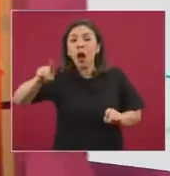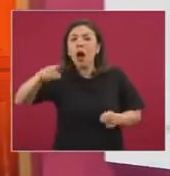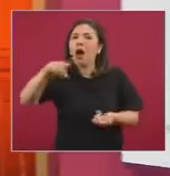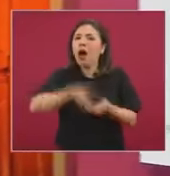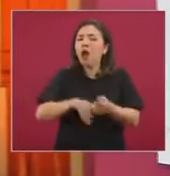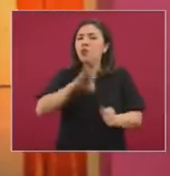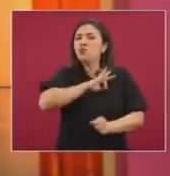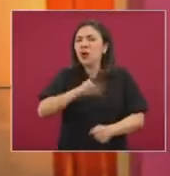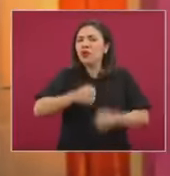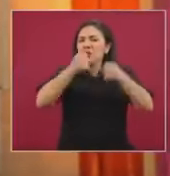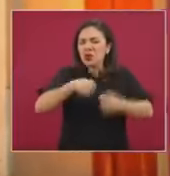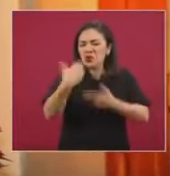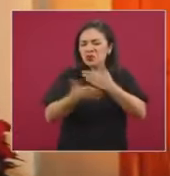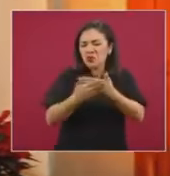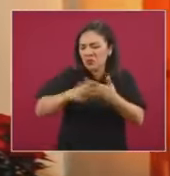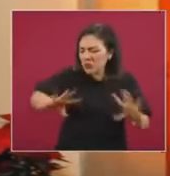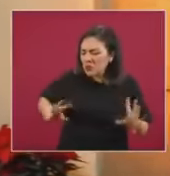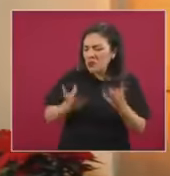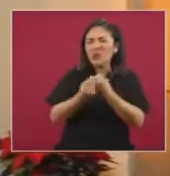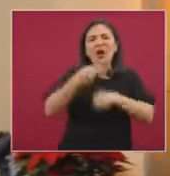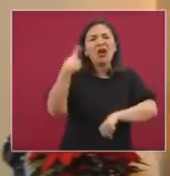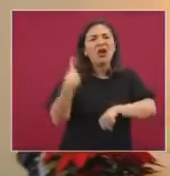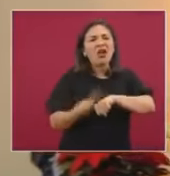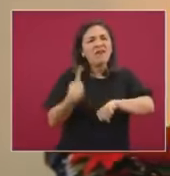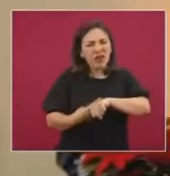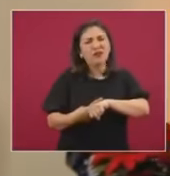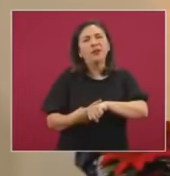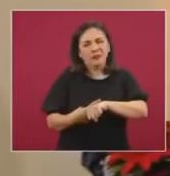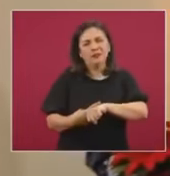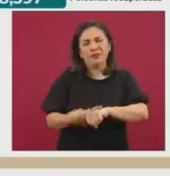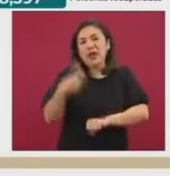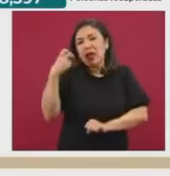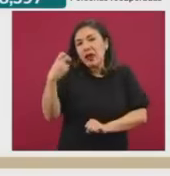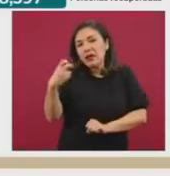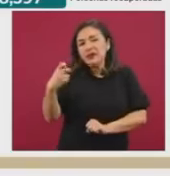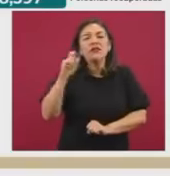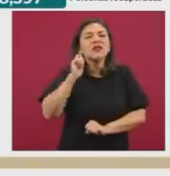estimados. Y es importante recordar que los casos estimados,